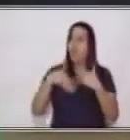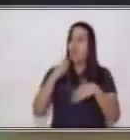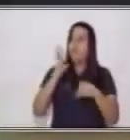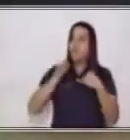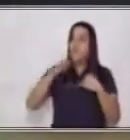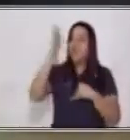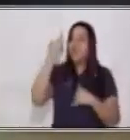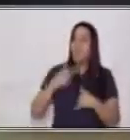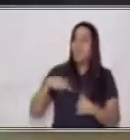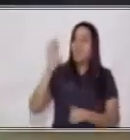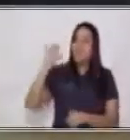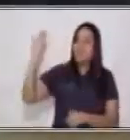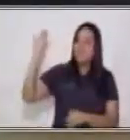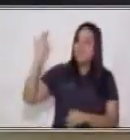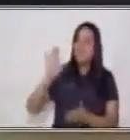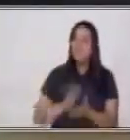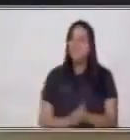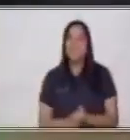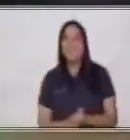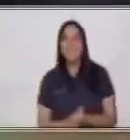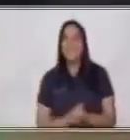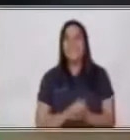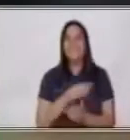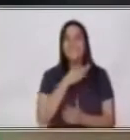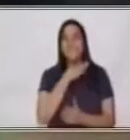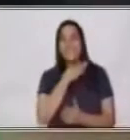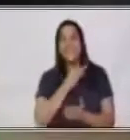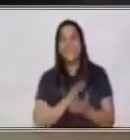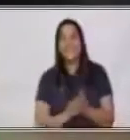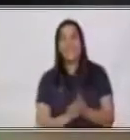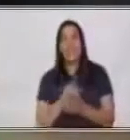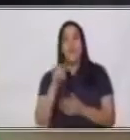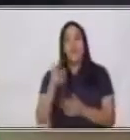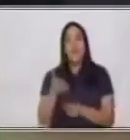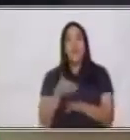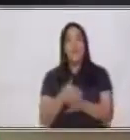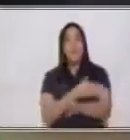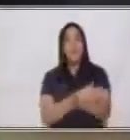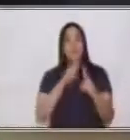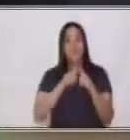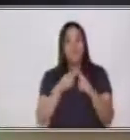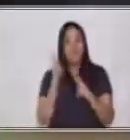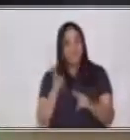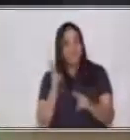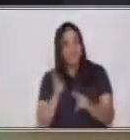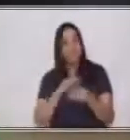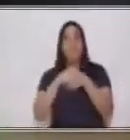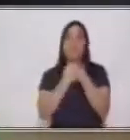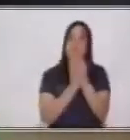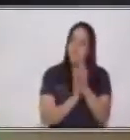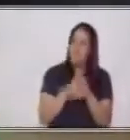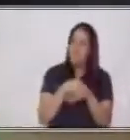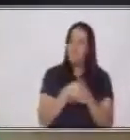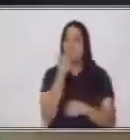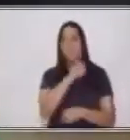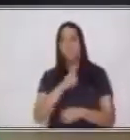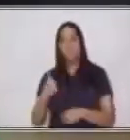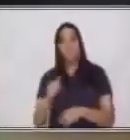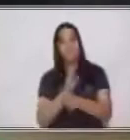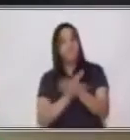bachillerato. Si en casa de alguna persona con discapacidad, este tema le ayudará a ejercitar habilidades y destrezas como